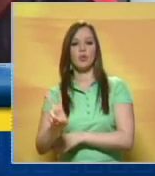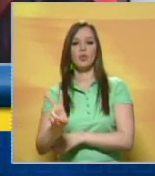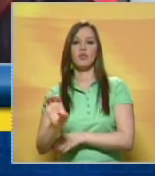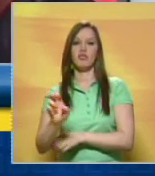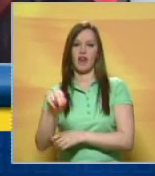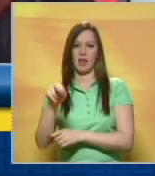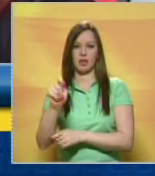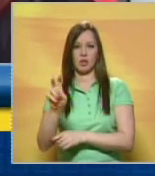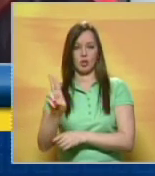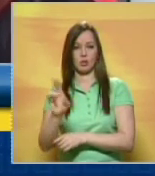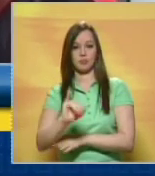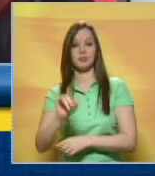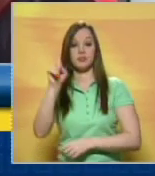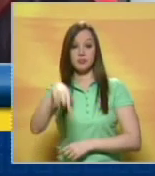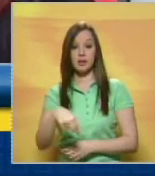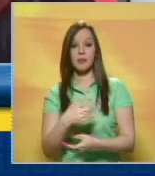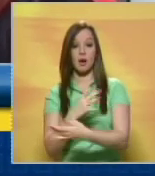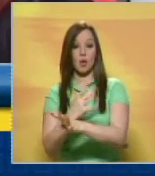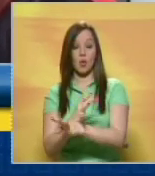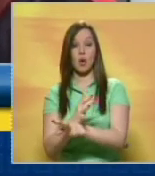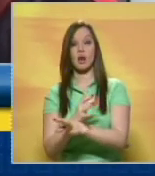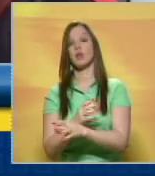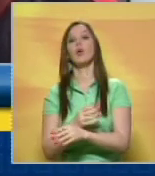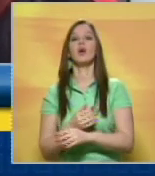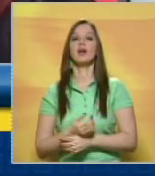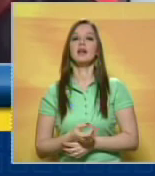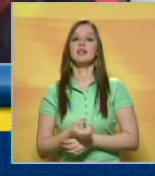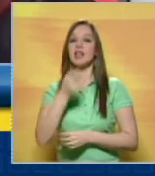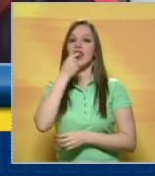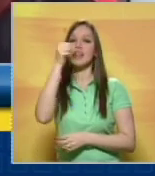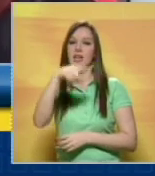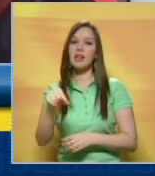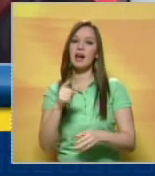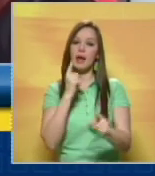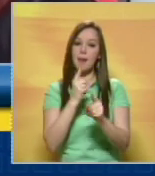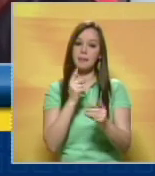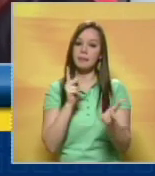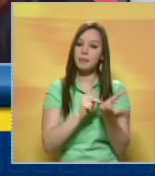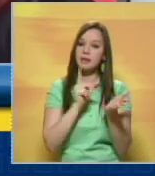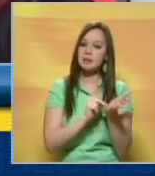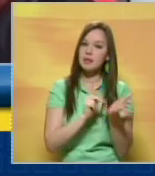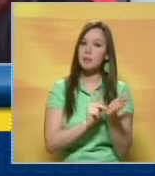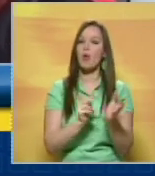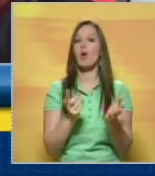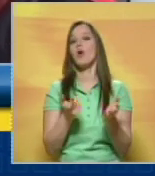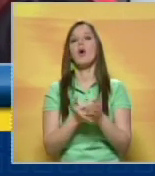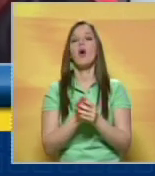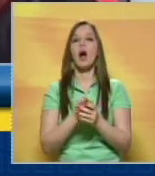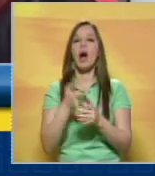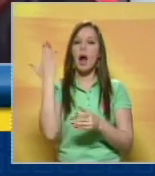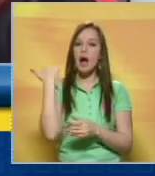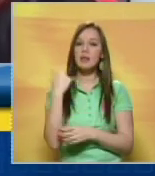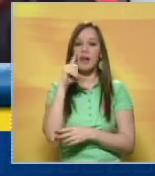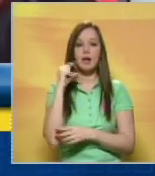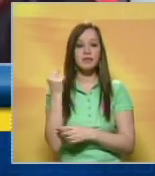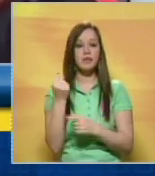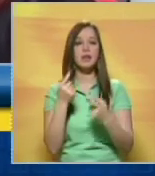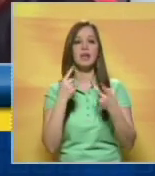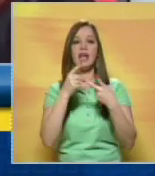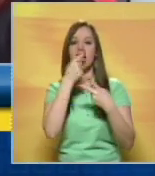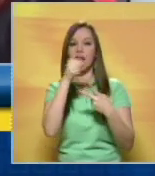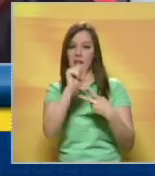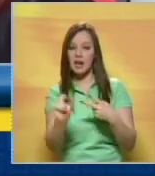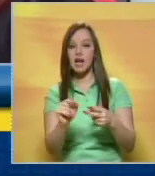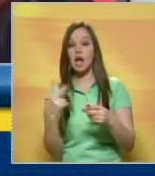Italia. Como jugador de Italia, participó en el Mundial Estados Unidos 1994 y la Eurocopa Bélgica y Holanda 2000. En